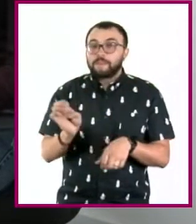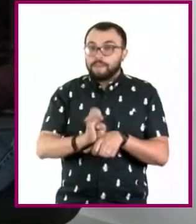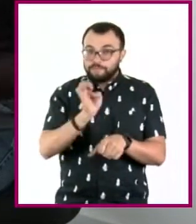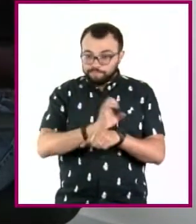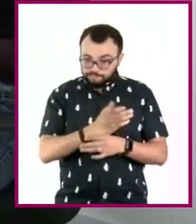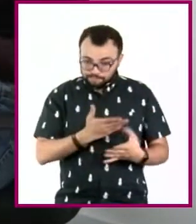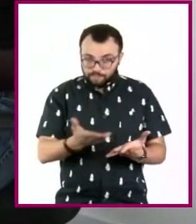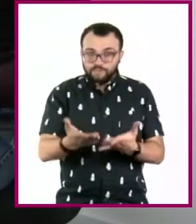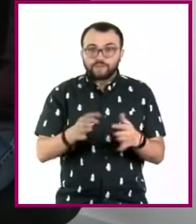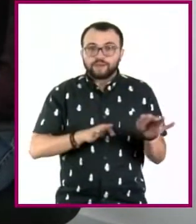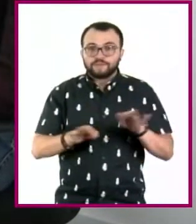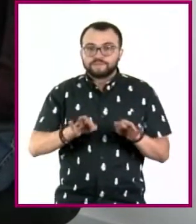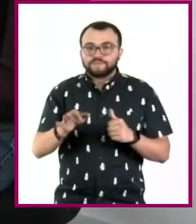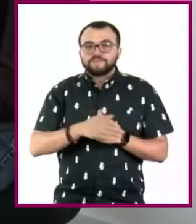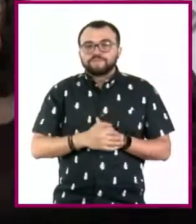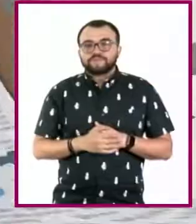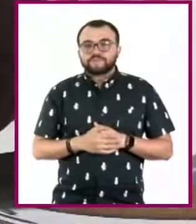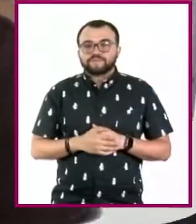a trabajar.